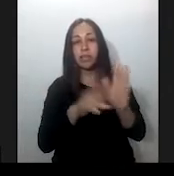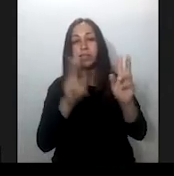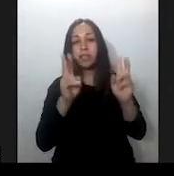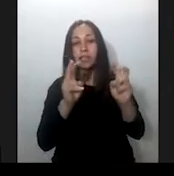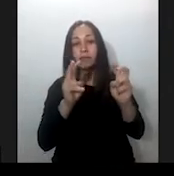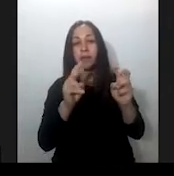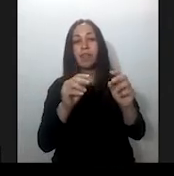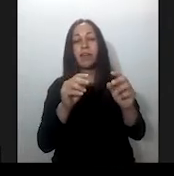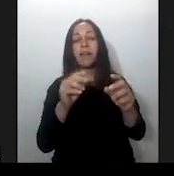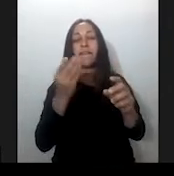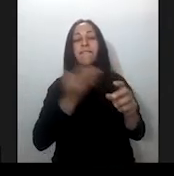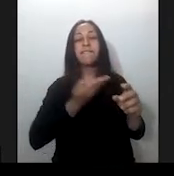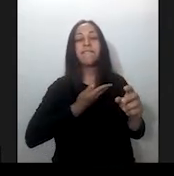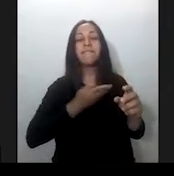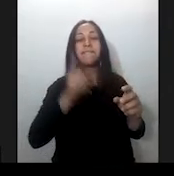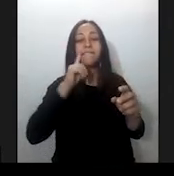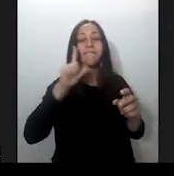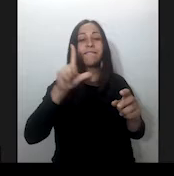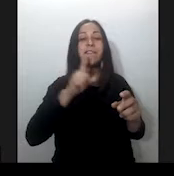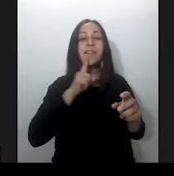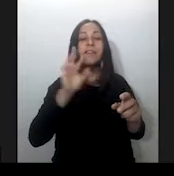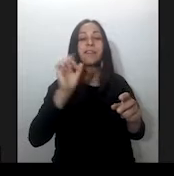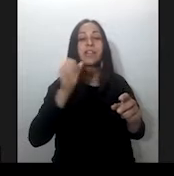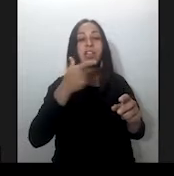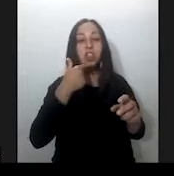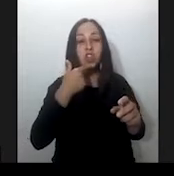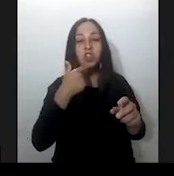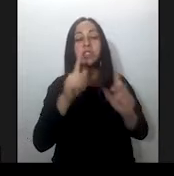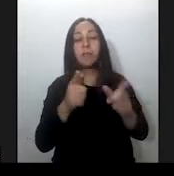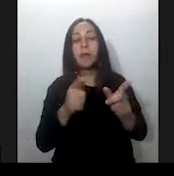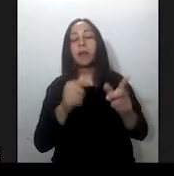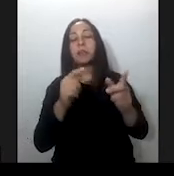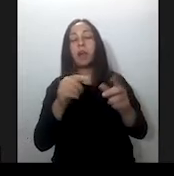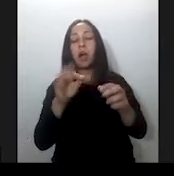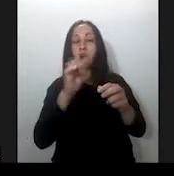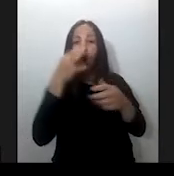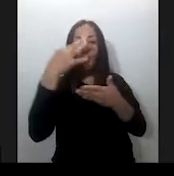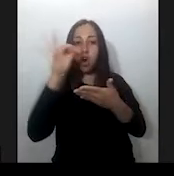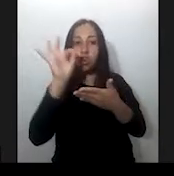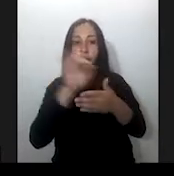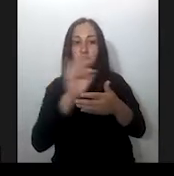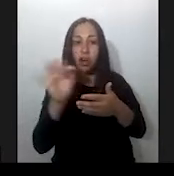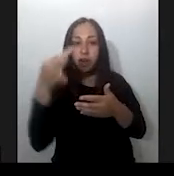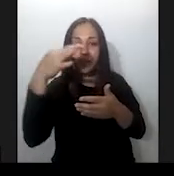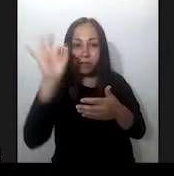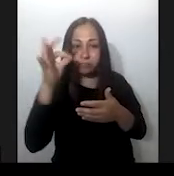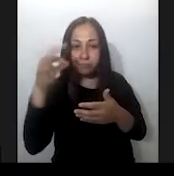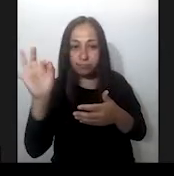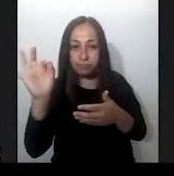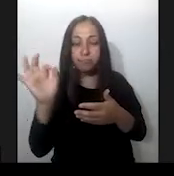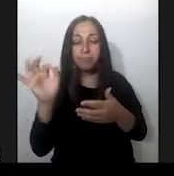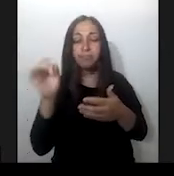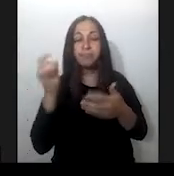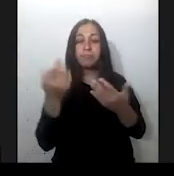algunas cuestiones de filtros. Recuerden que también tenemos la posibilidad de integrar la parte de ortográfica, ¿no? con Excel, como